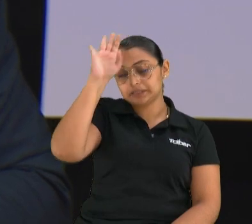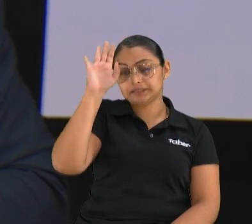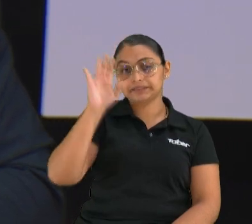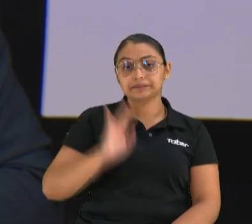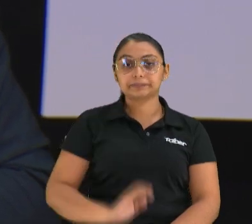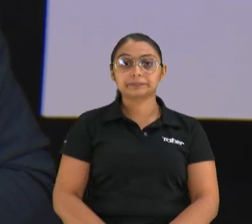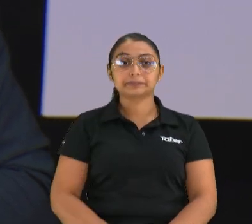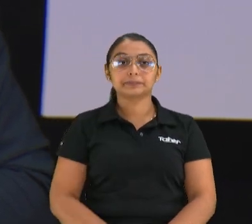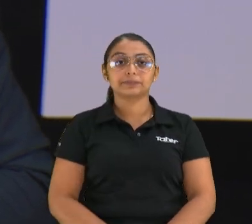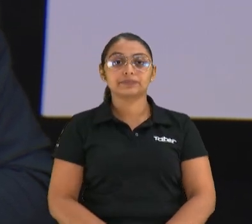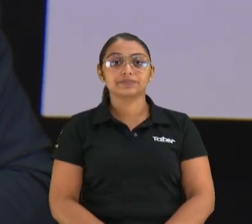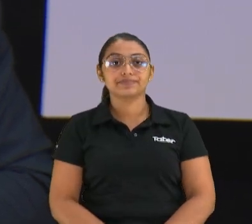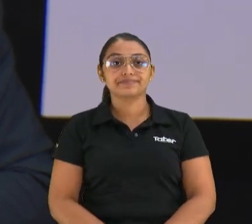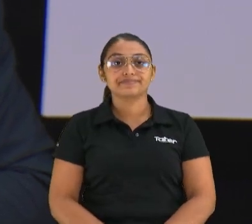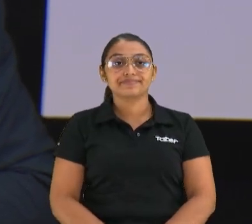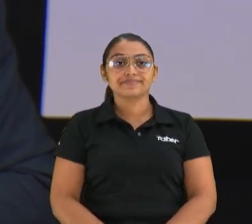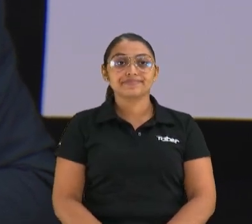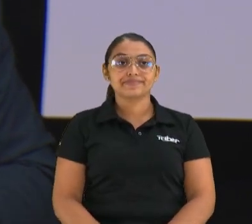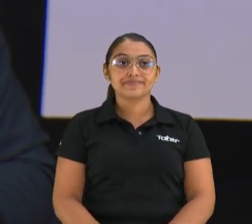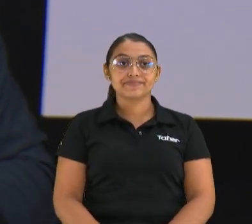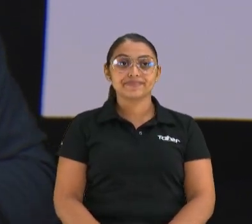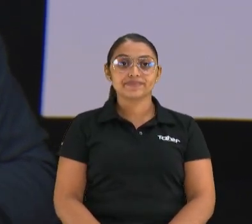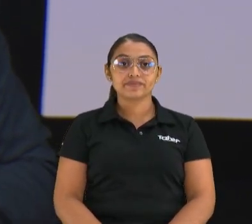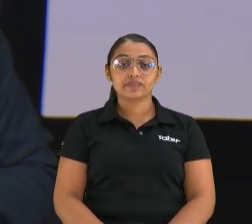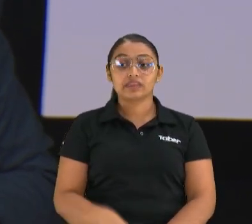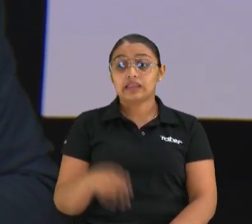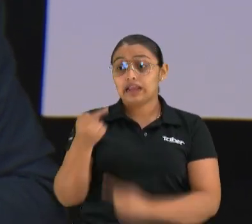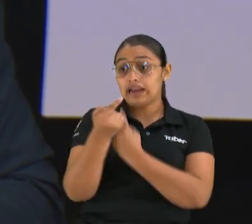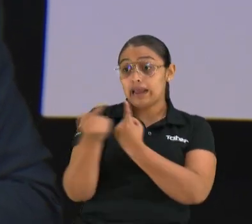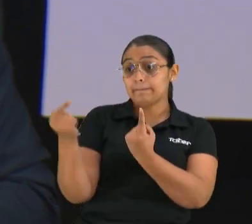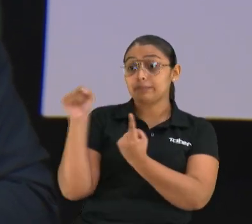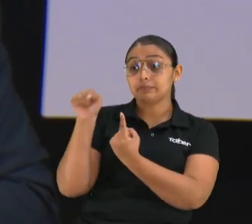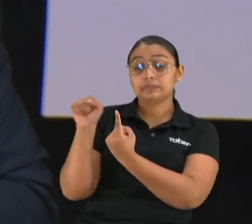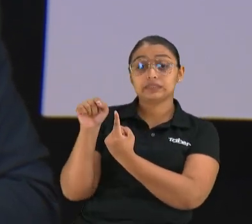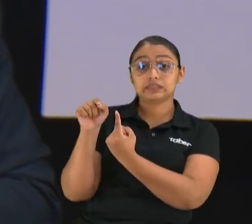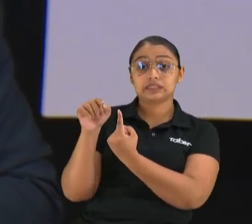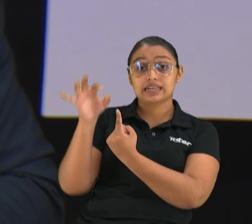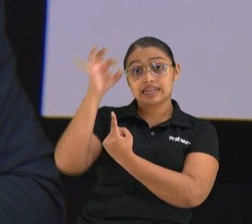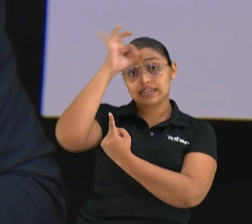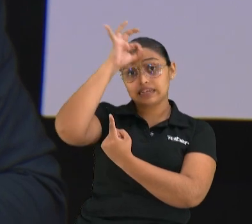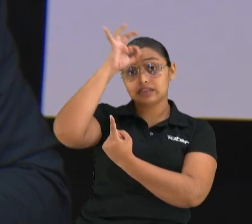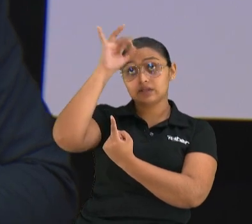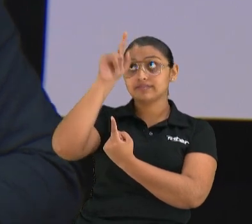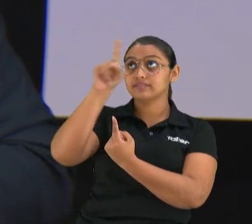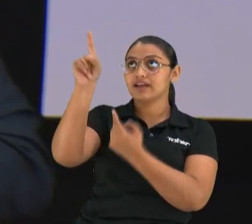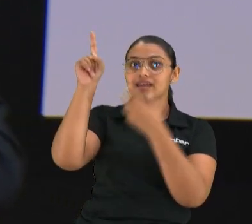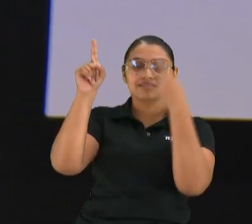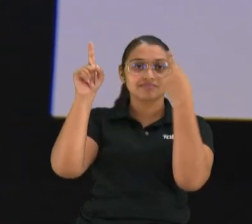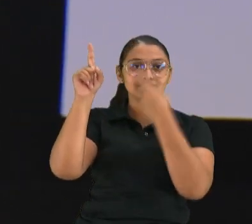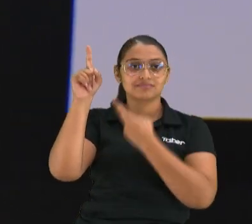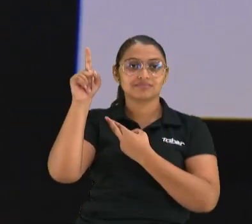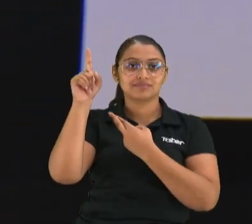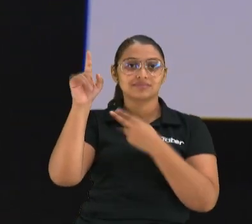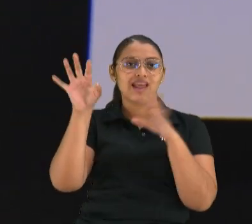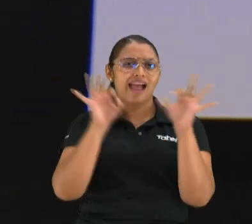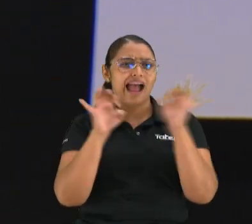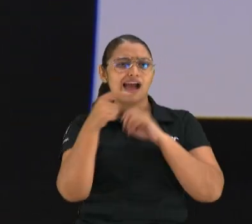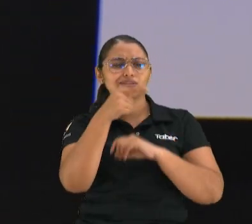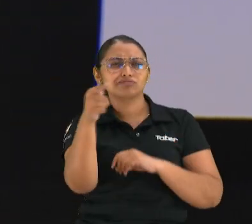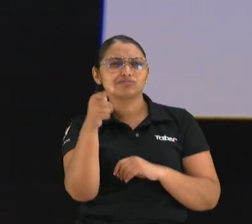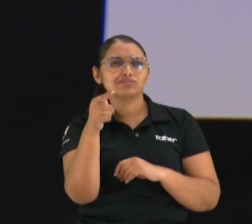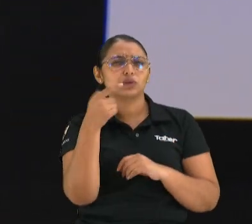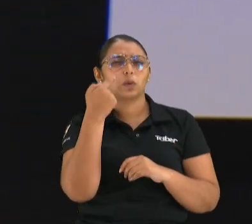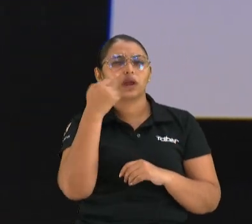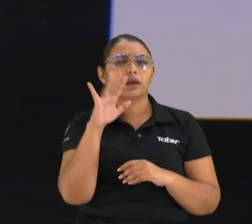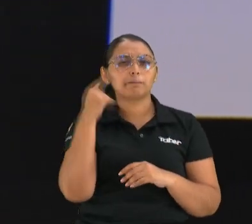preocupes ignoran que hay un Dios alguna vez usted rasurándose